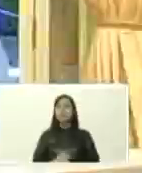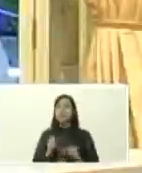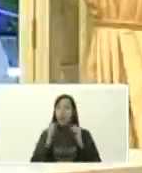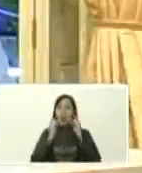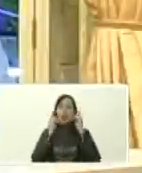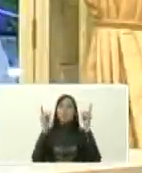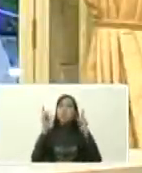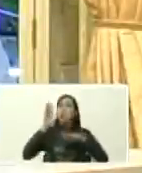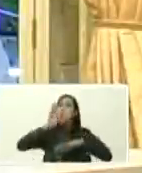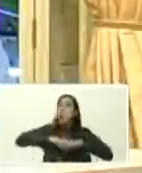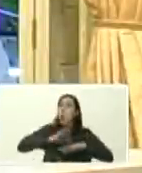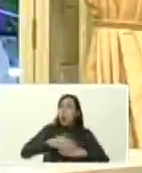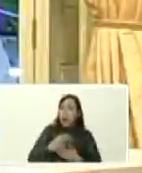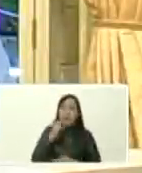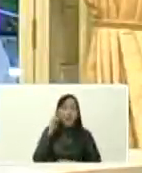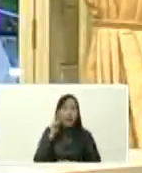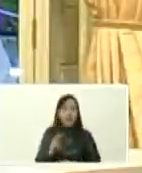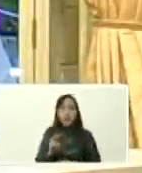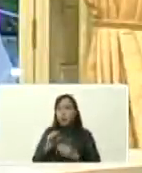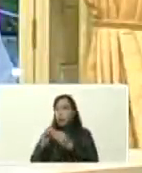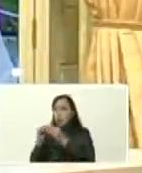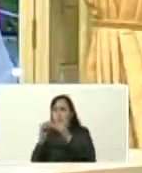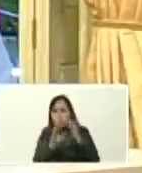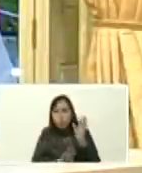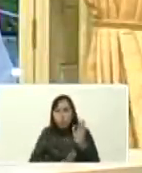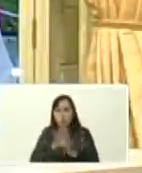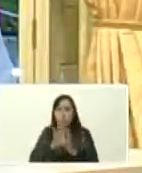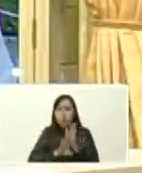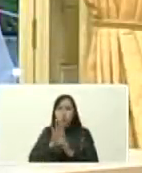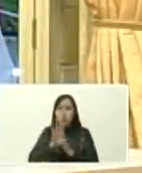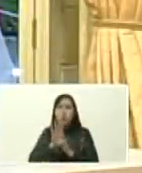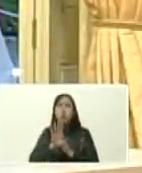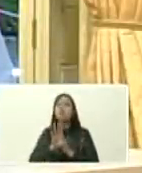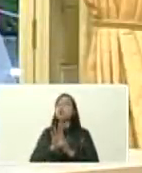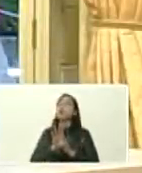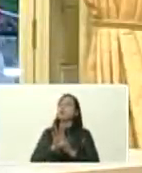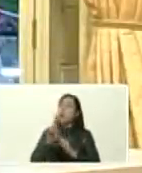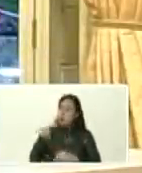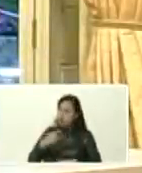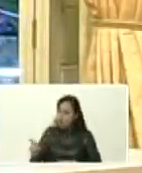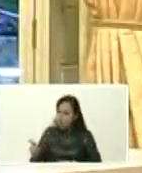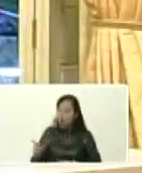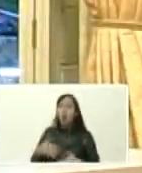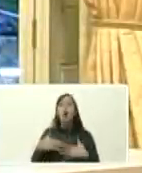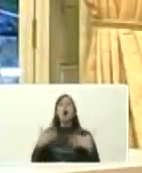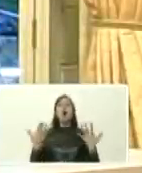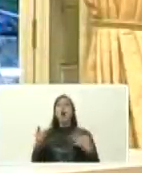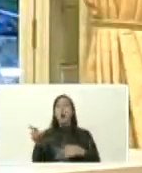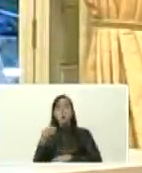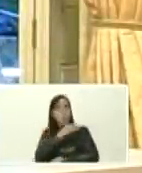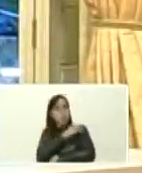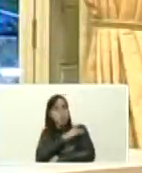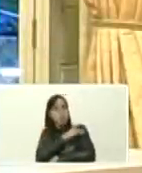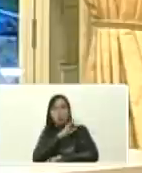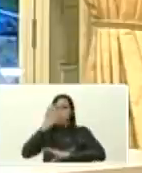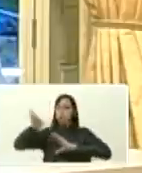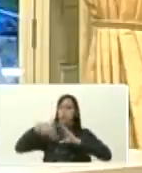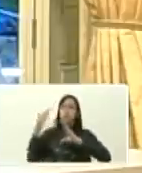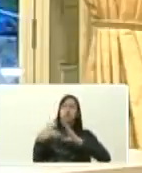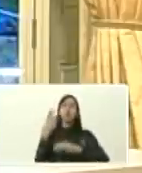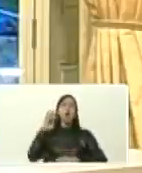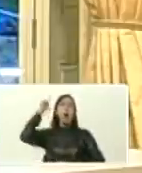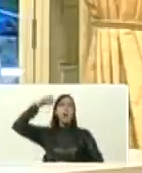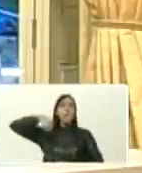impresionado por lo que está viendo de recuperación económica. ¿Ah? Y además me informa, me manda videos, me